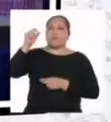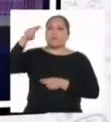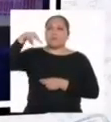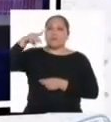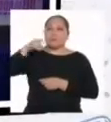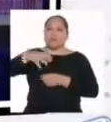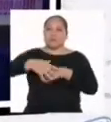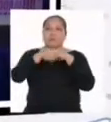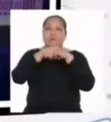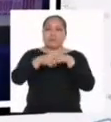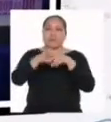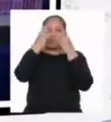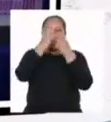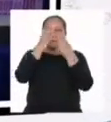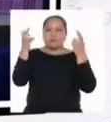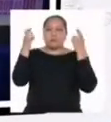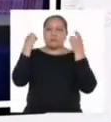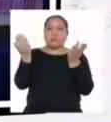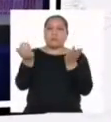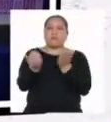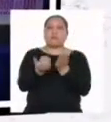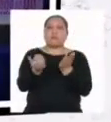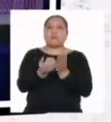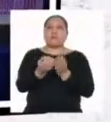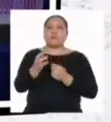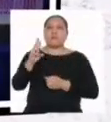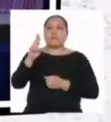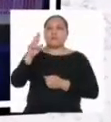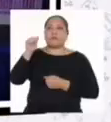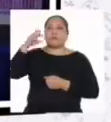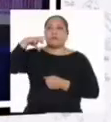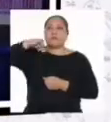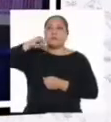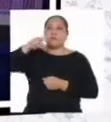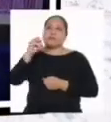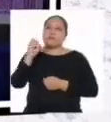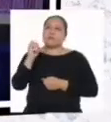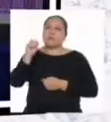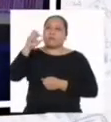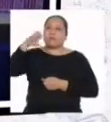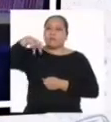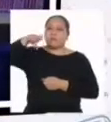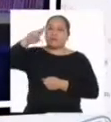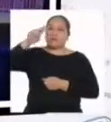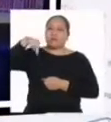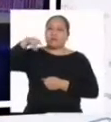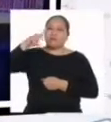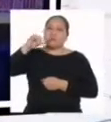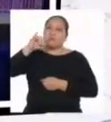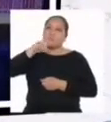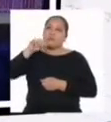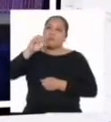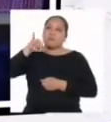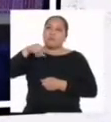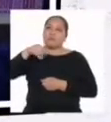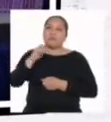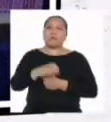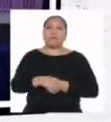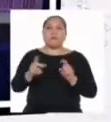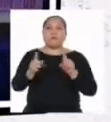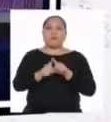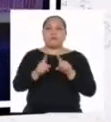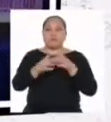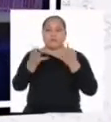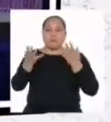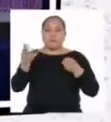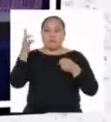y quiero mandar saludos a la promo de la institución educativa de rápido aprendizaje Alfred Binet. También quiero aprovechar para hacer